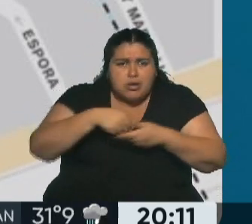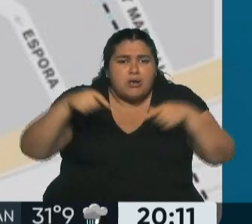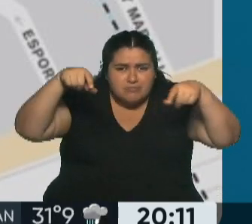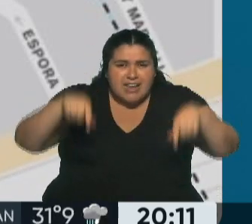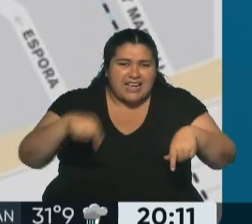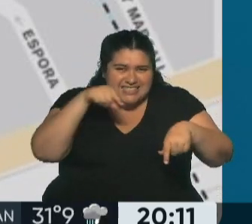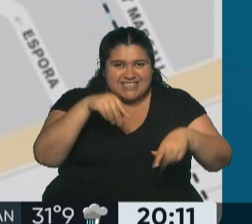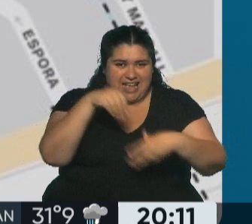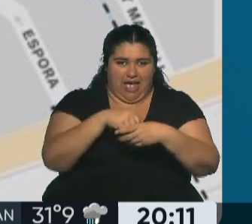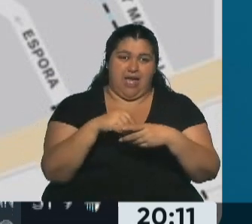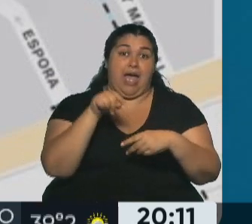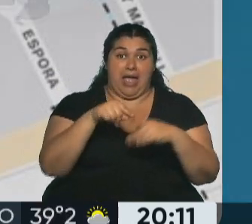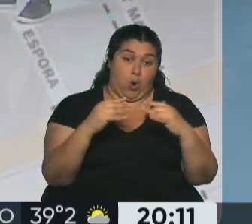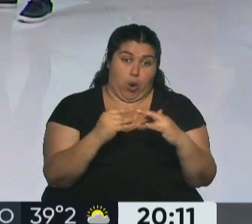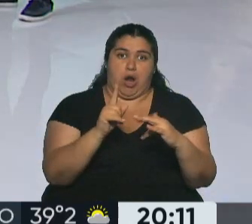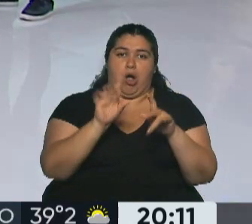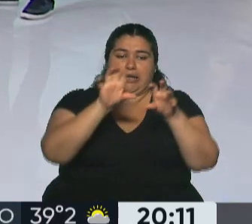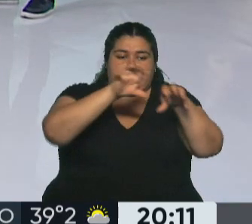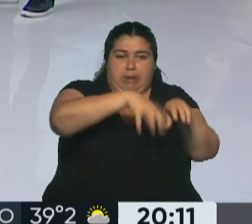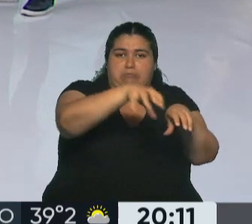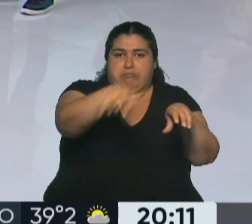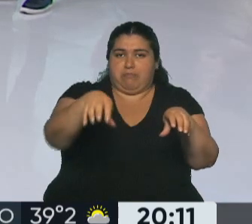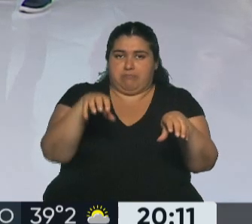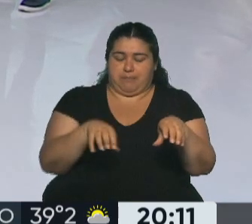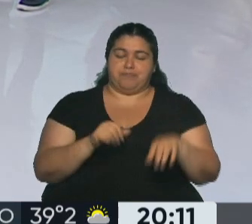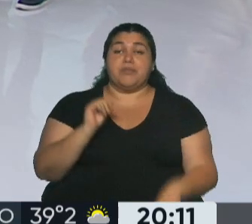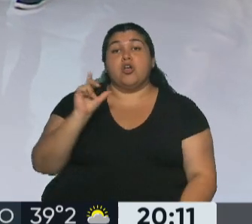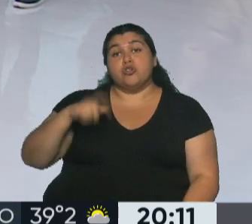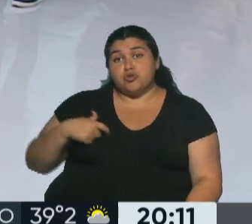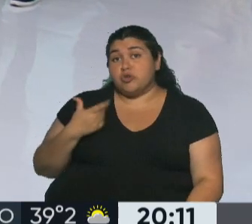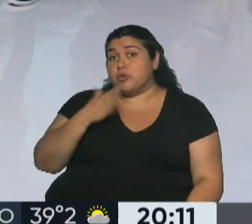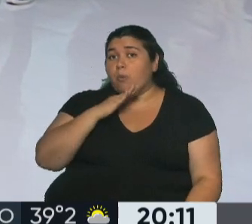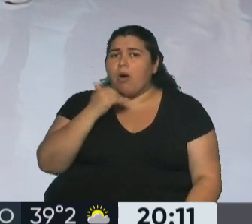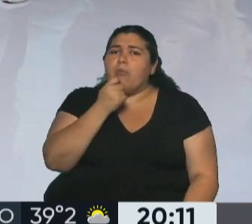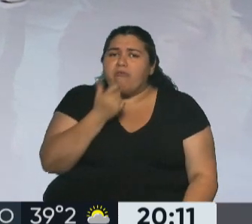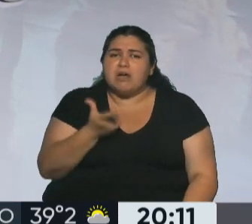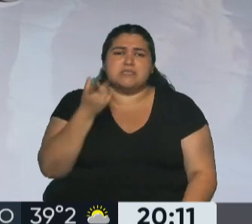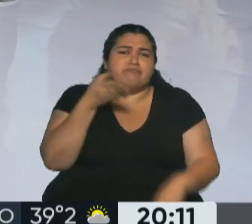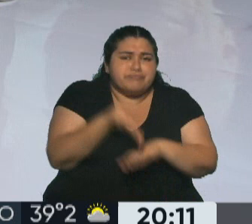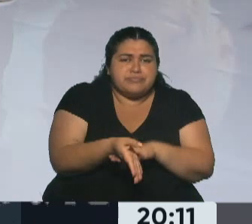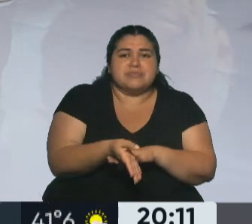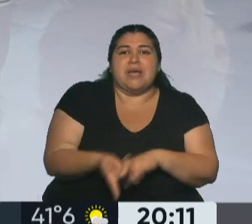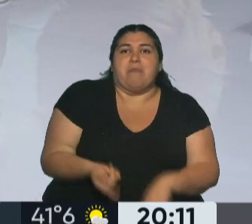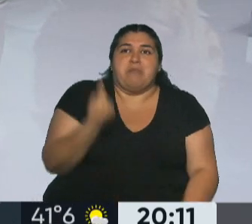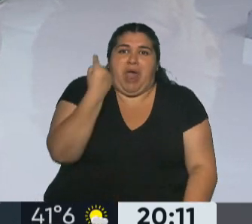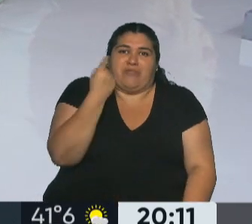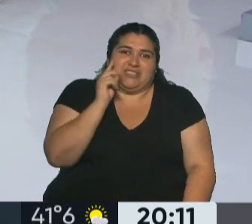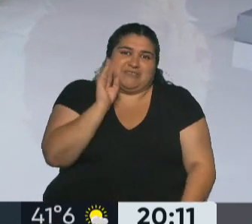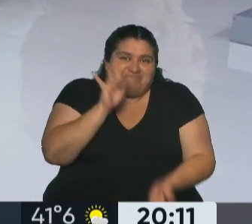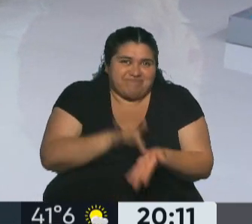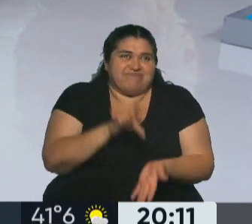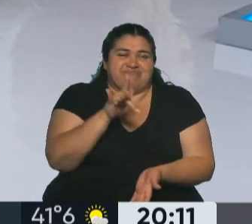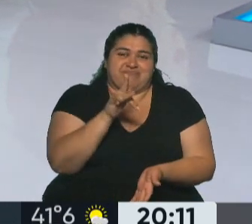esto tiene un atractivo lo que mencionas el campo de juego porque el votante es socio de boca va a tener una de las pocas oportunidades en su vida de caminar por pis